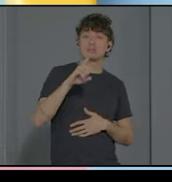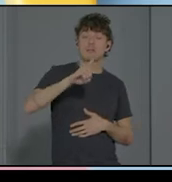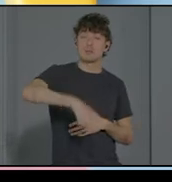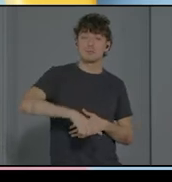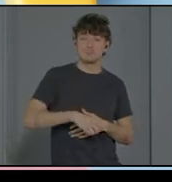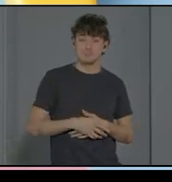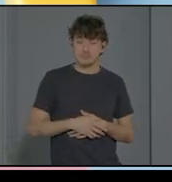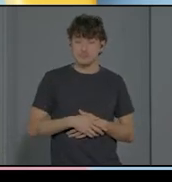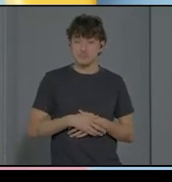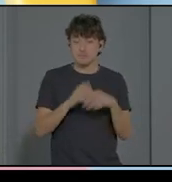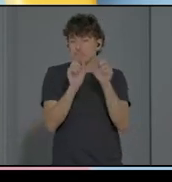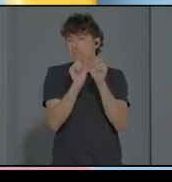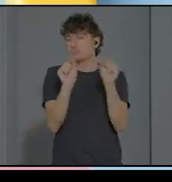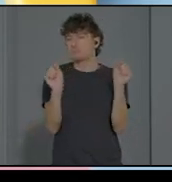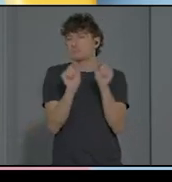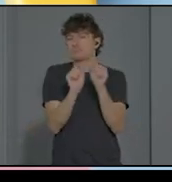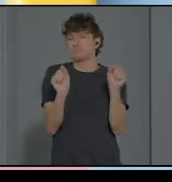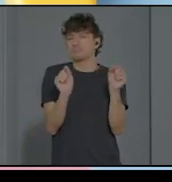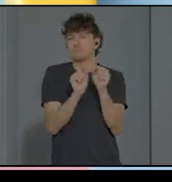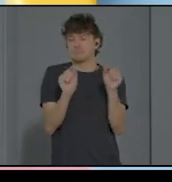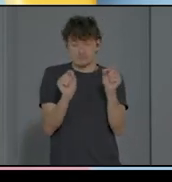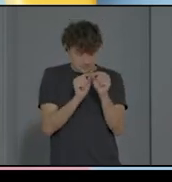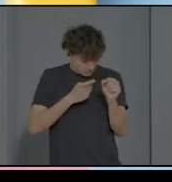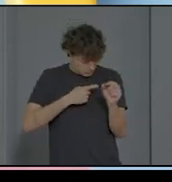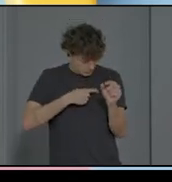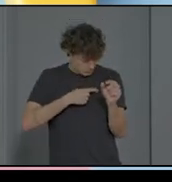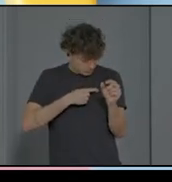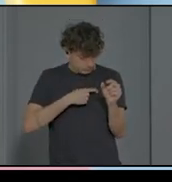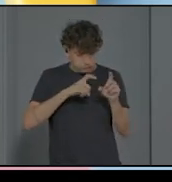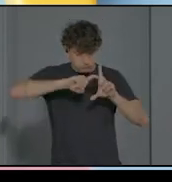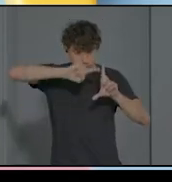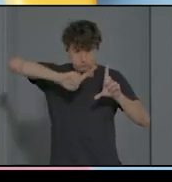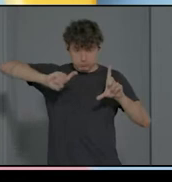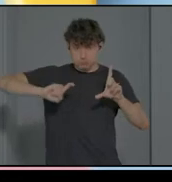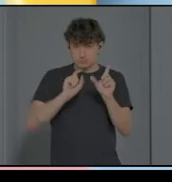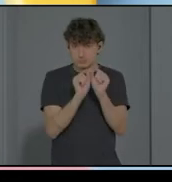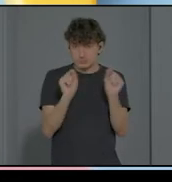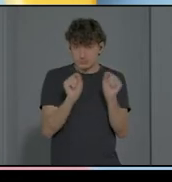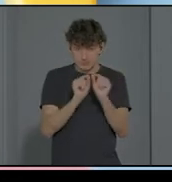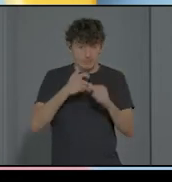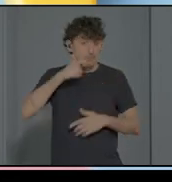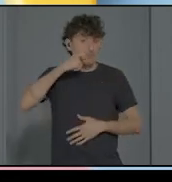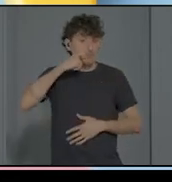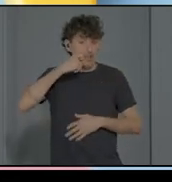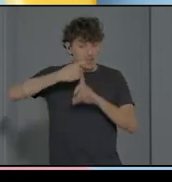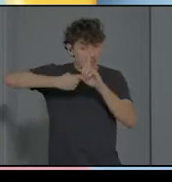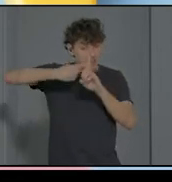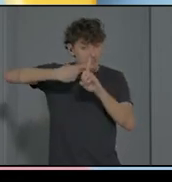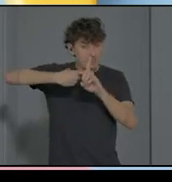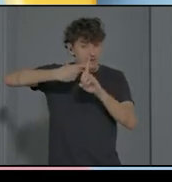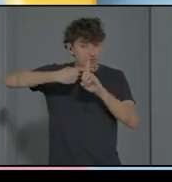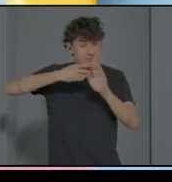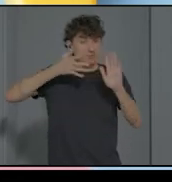del latido del corazón, la temperatura de la piel, que es un índice del sistema parasimpático, y